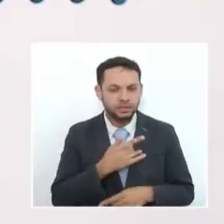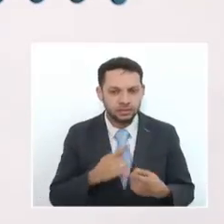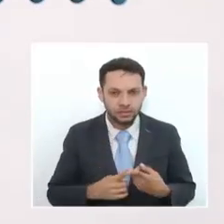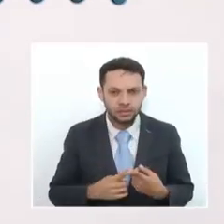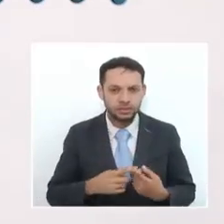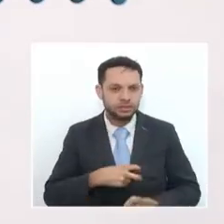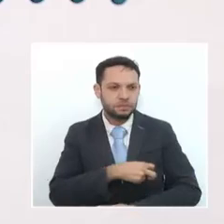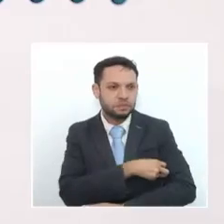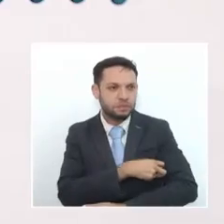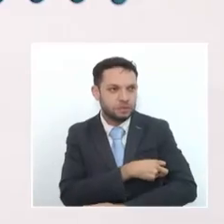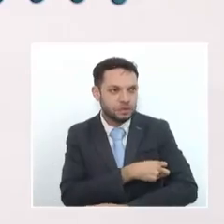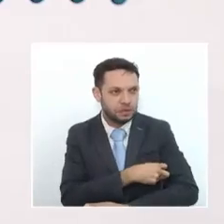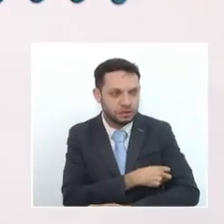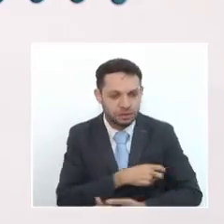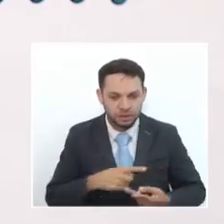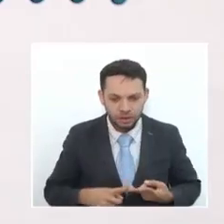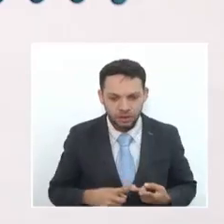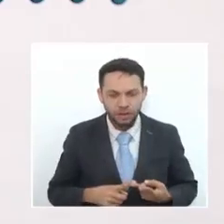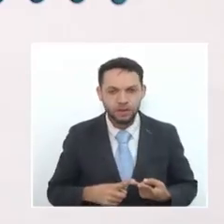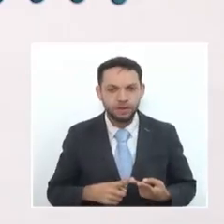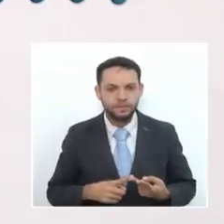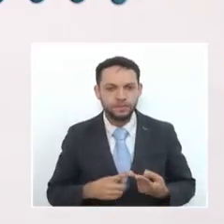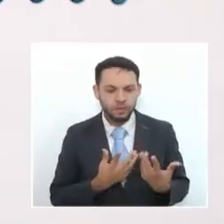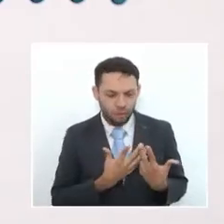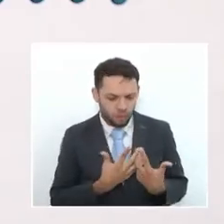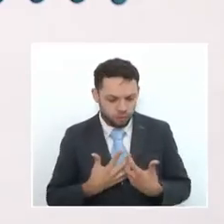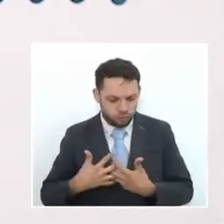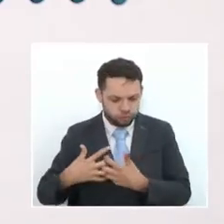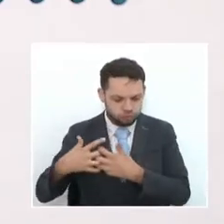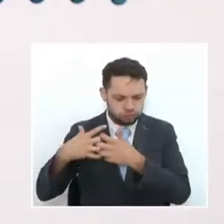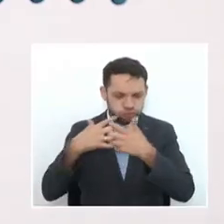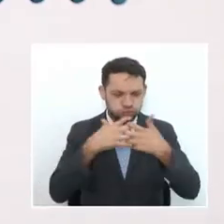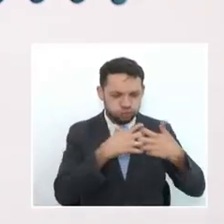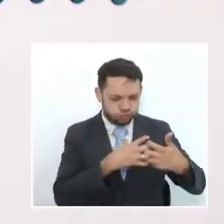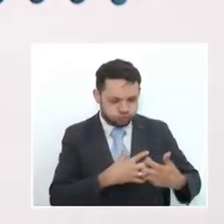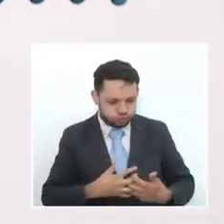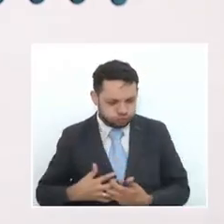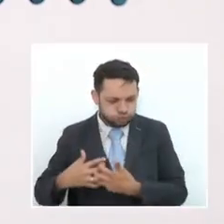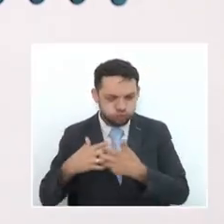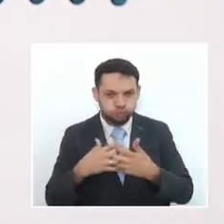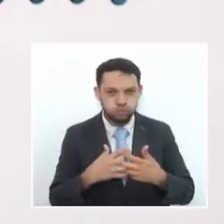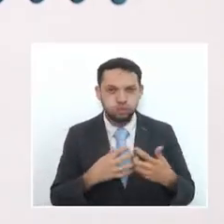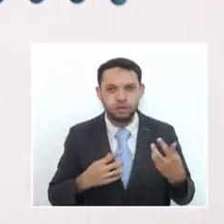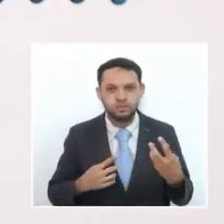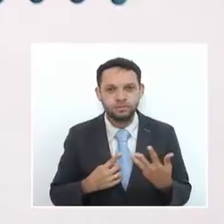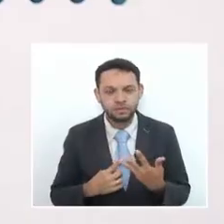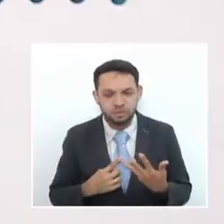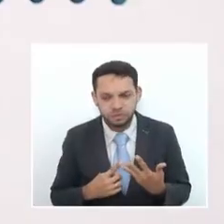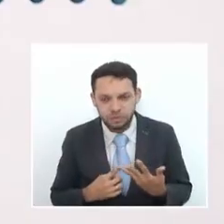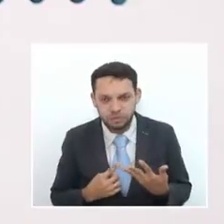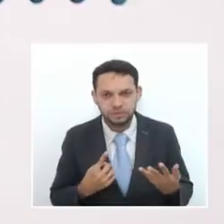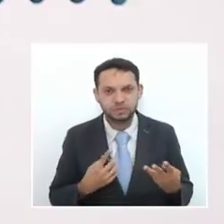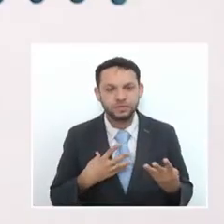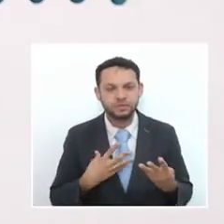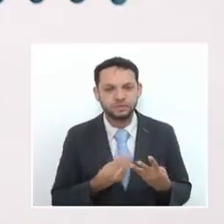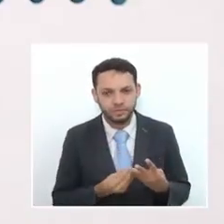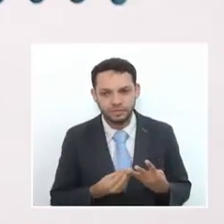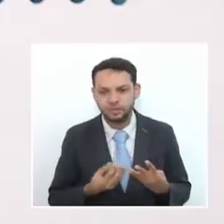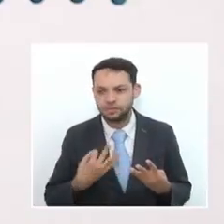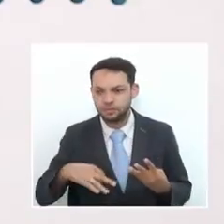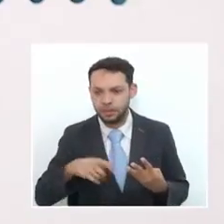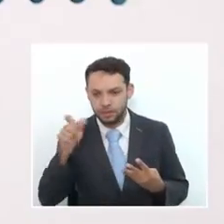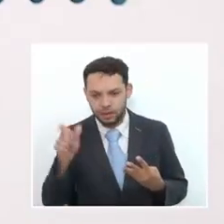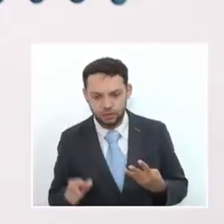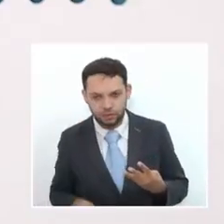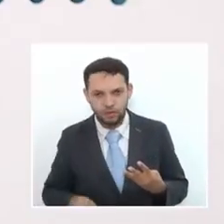energética, a esa gran capacidad que tenemos nosotros como seres de